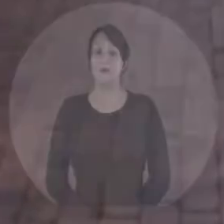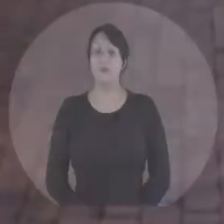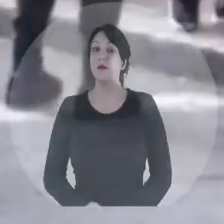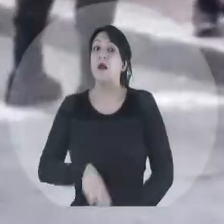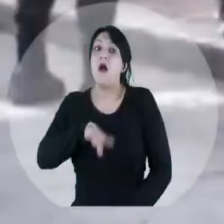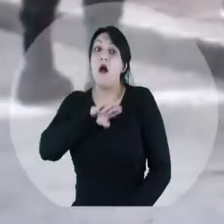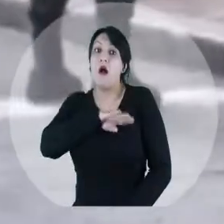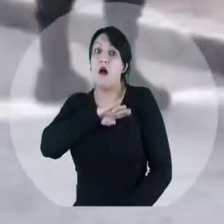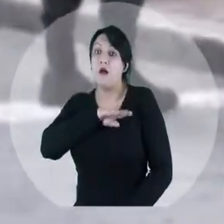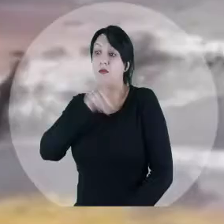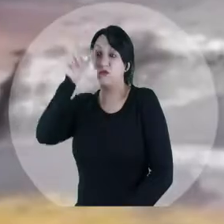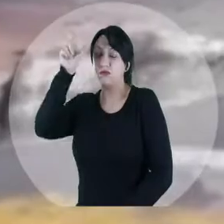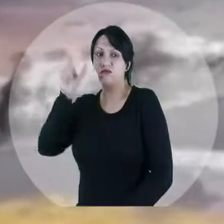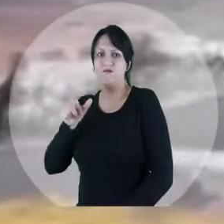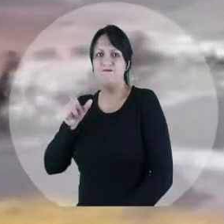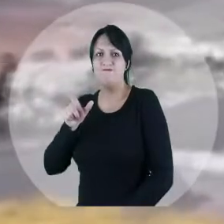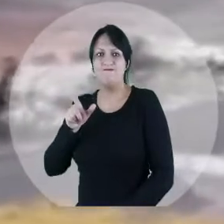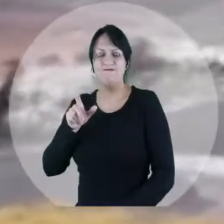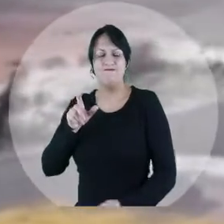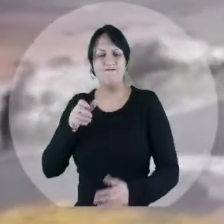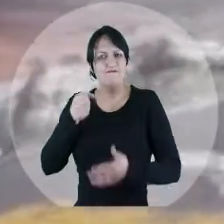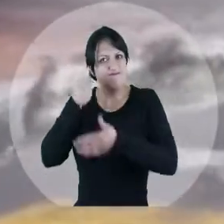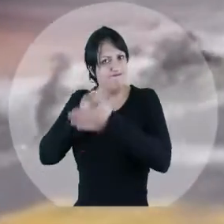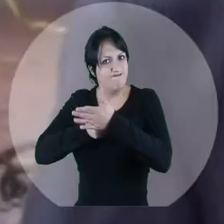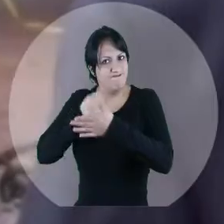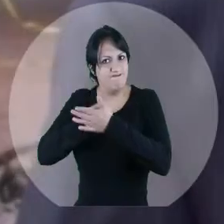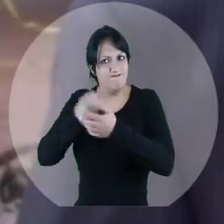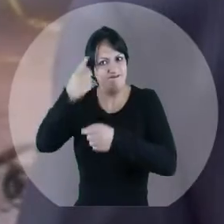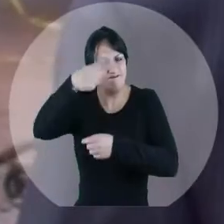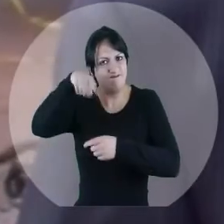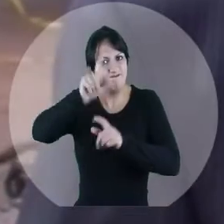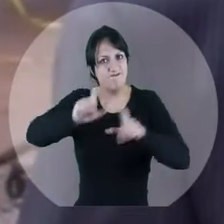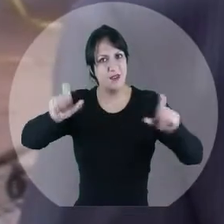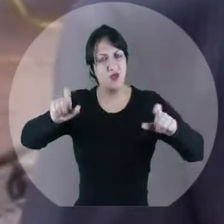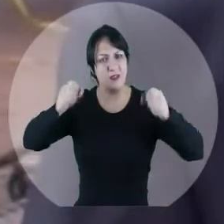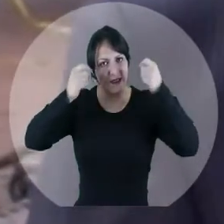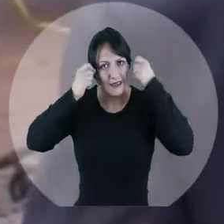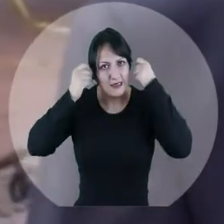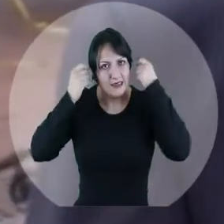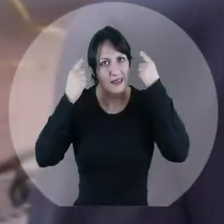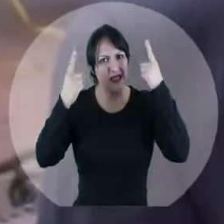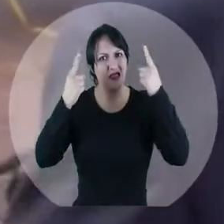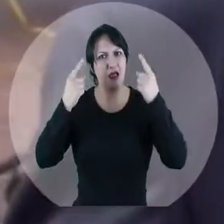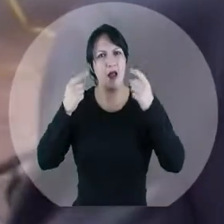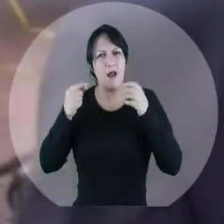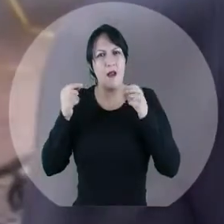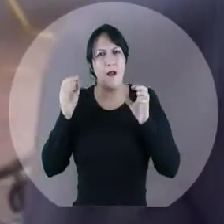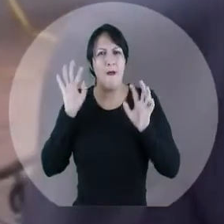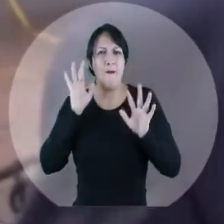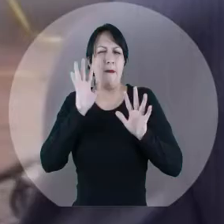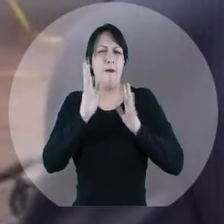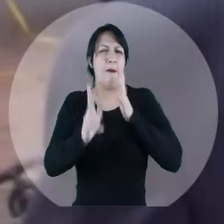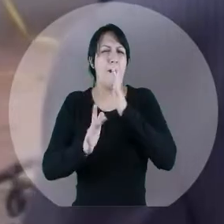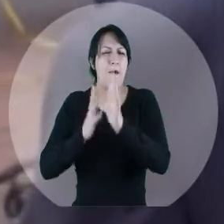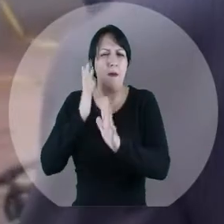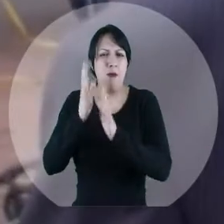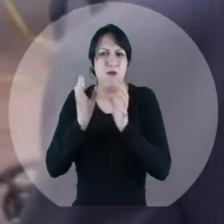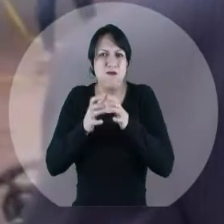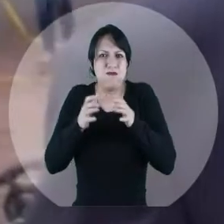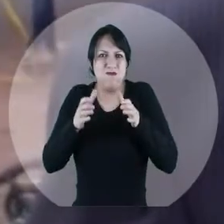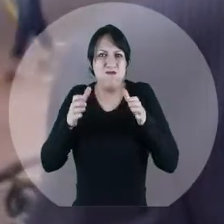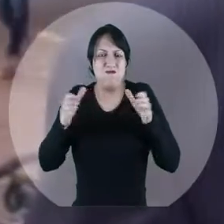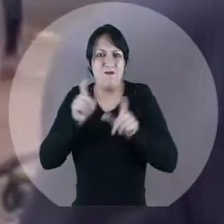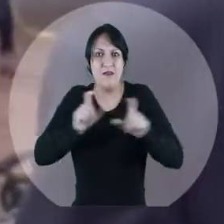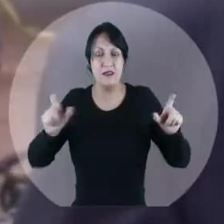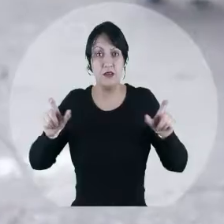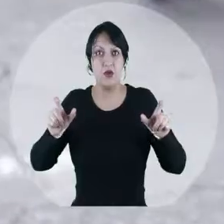El alcalde lo que está tratando de hacer es que la gente pueda entender que las aglomeraciones y